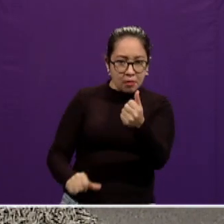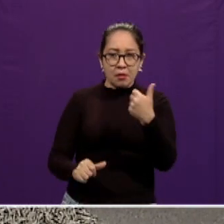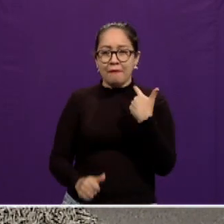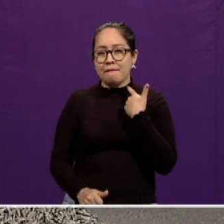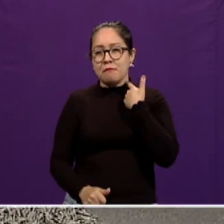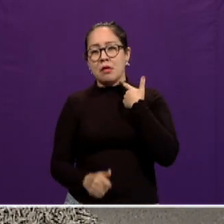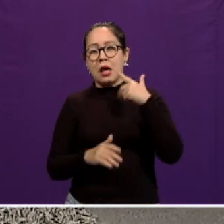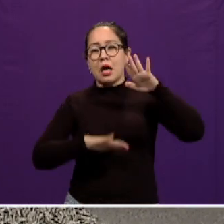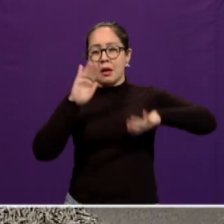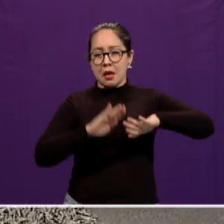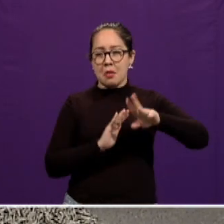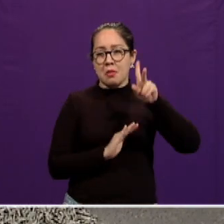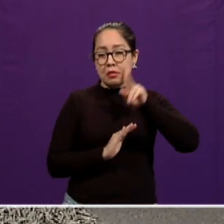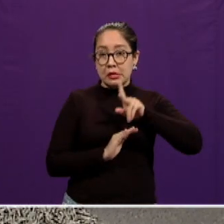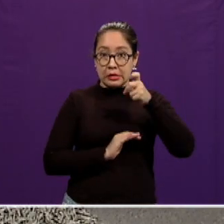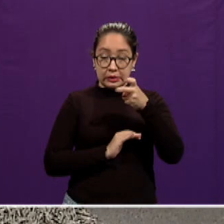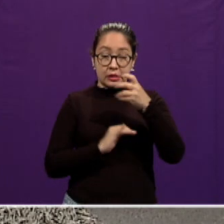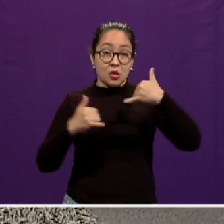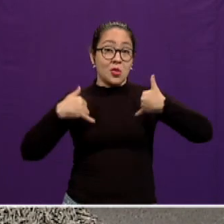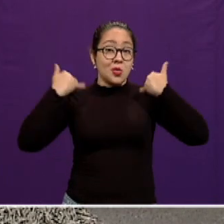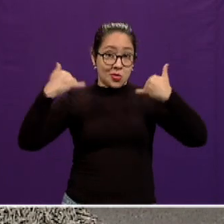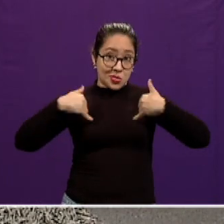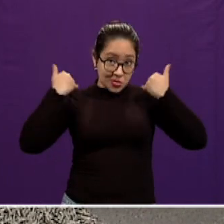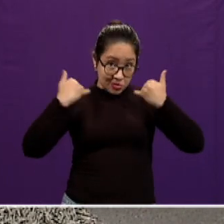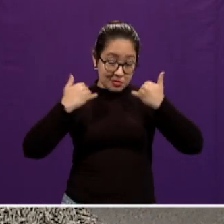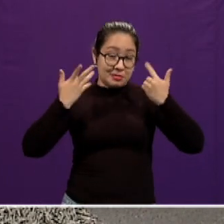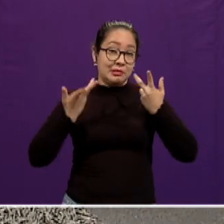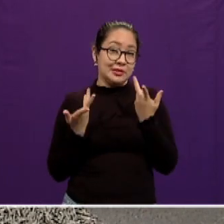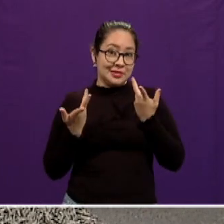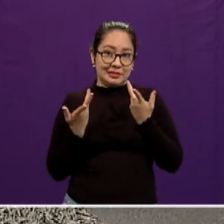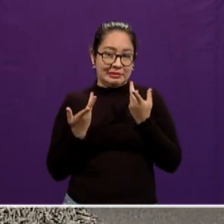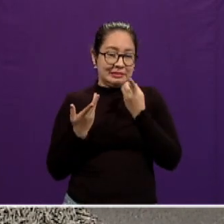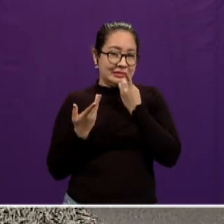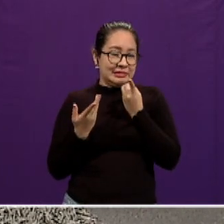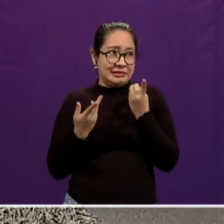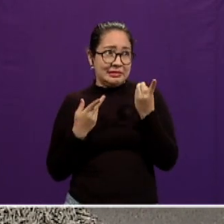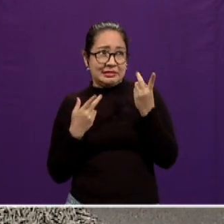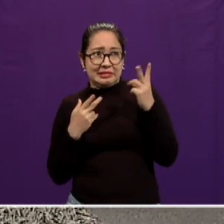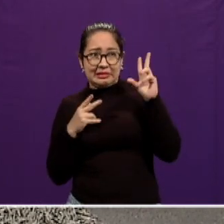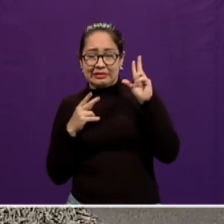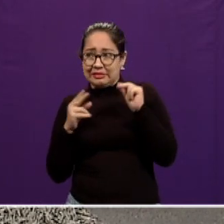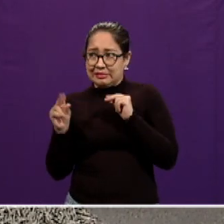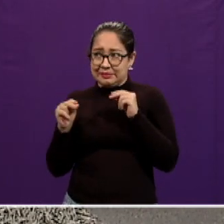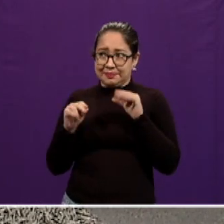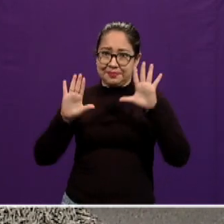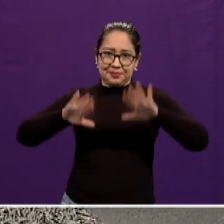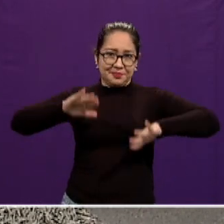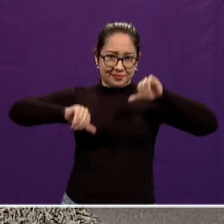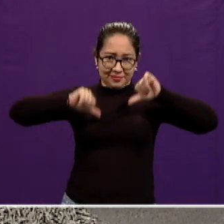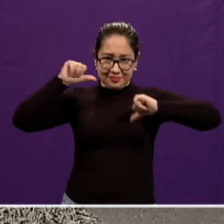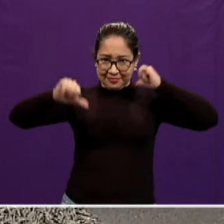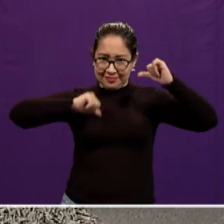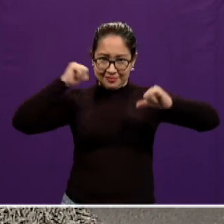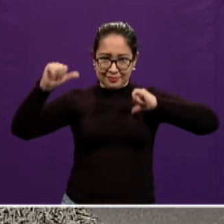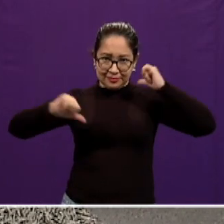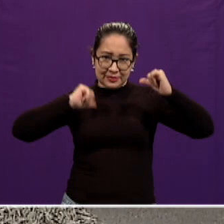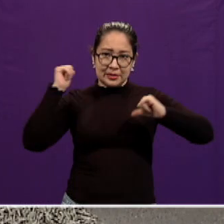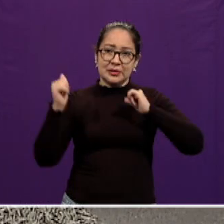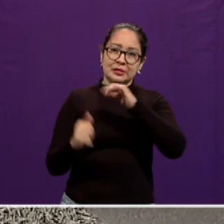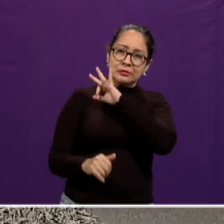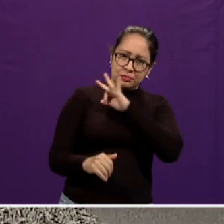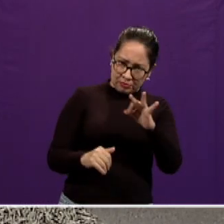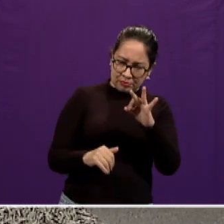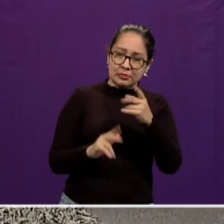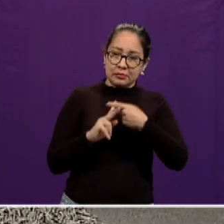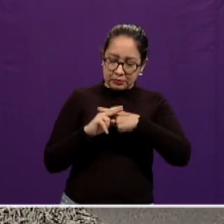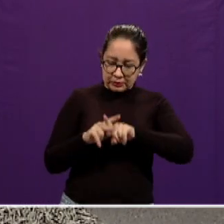jóvenes. Entonces es muy delicado también no poder decir que no. Y ya cuando llegas a esa etapa de la adolescencia, pues claro que se puede empezar a trabajar